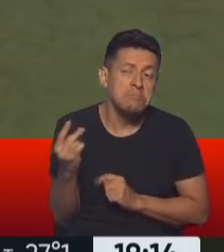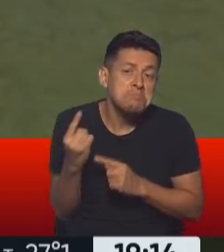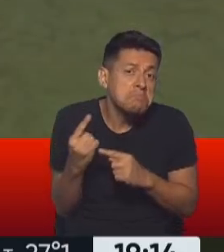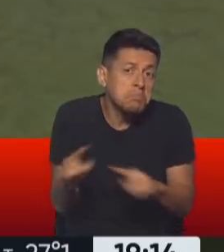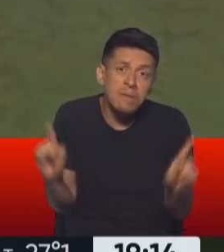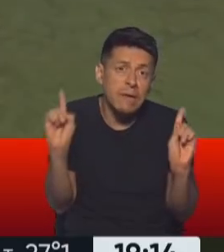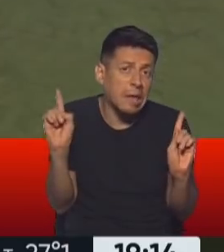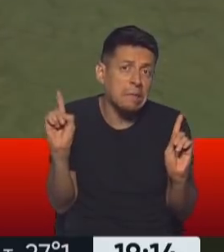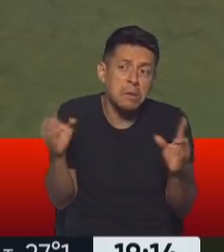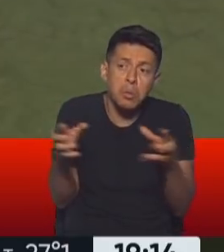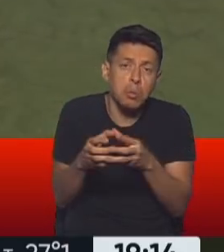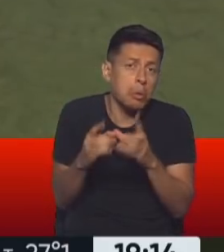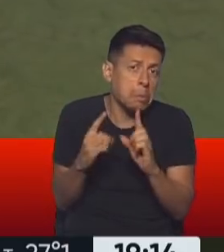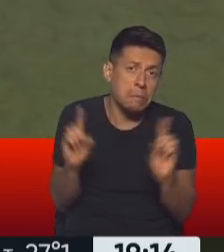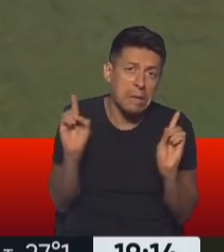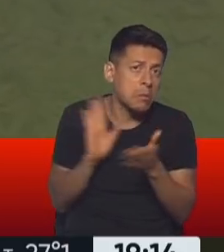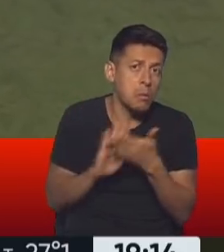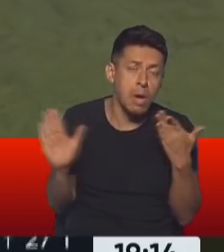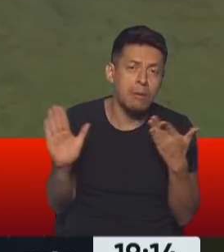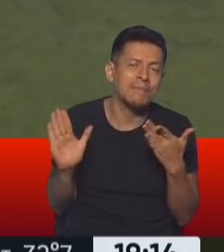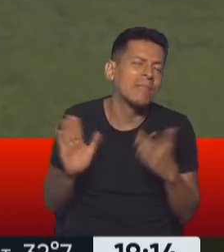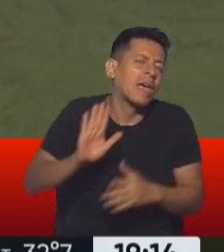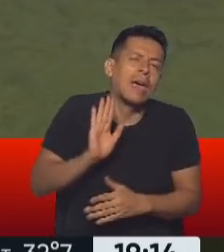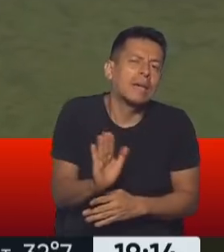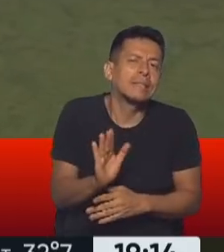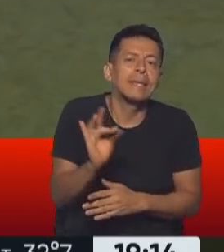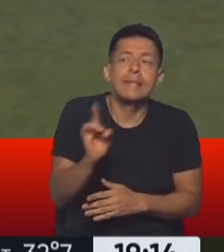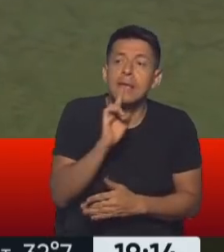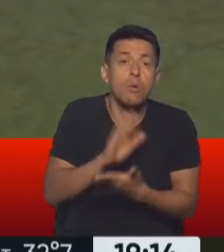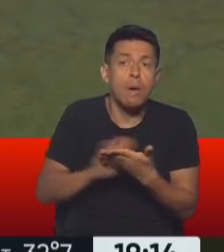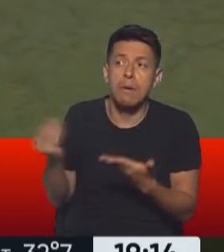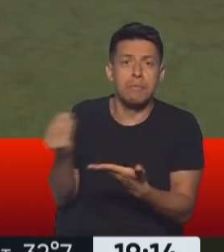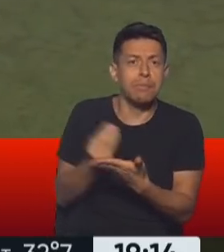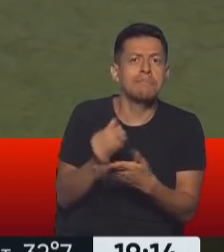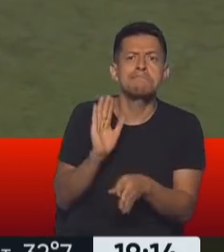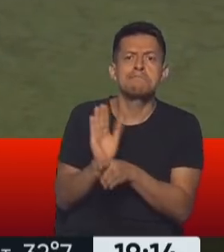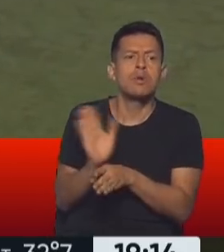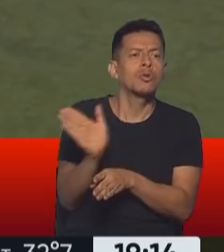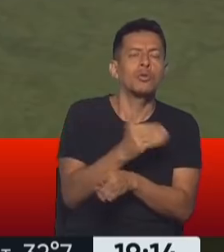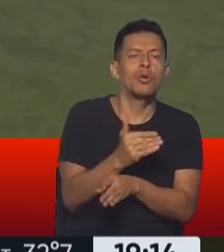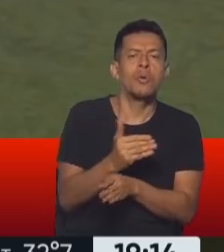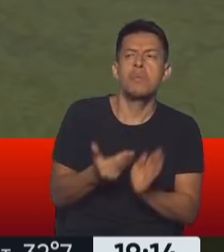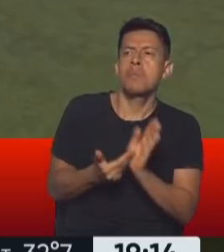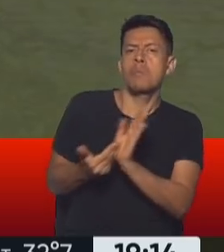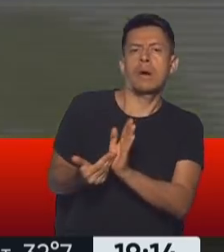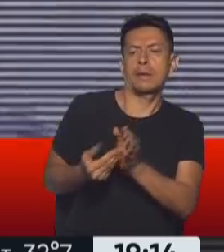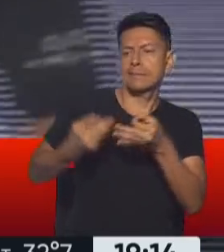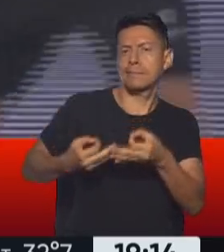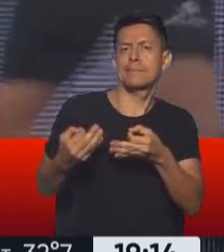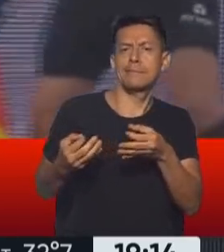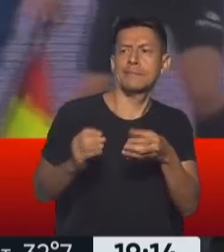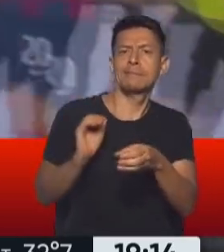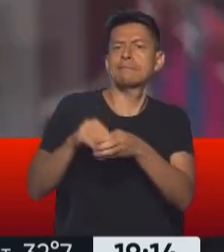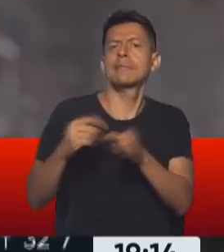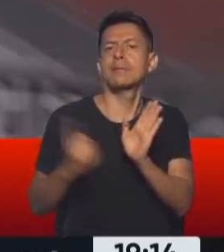ve otra intención también siempre pasa cuando llega un técnico nuevo es como que todos se quieren mostrar todos quieren ser parte del equipo titular